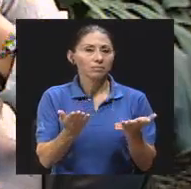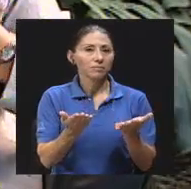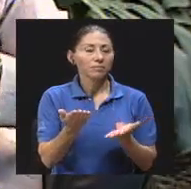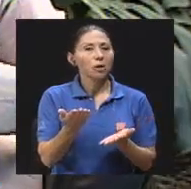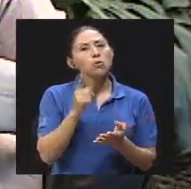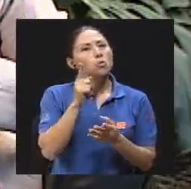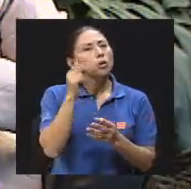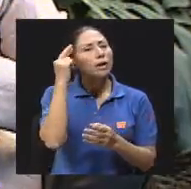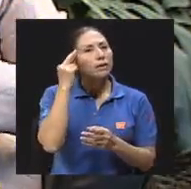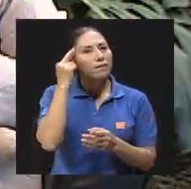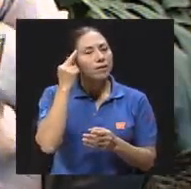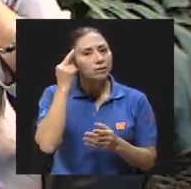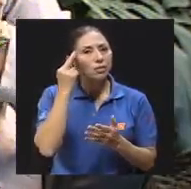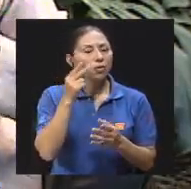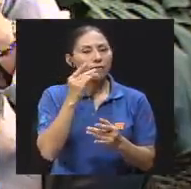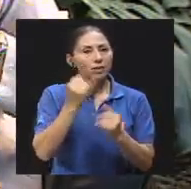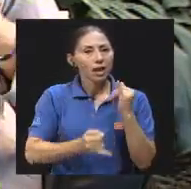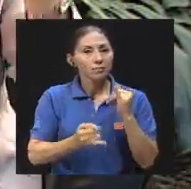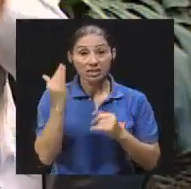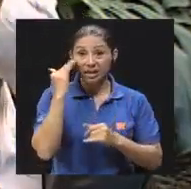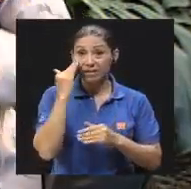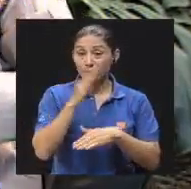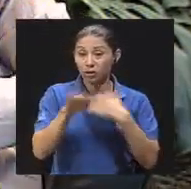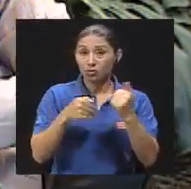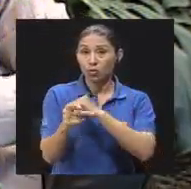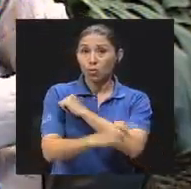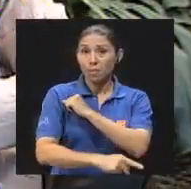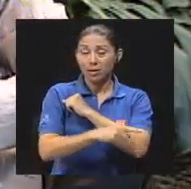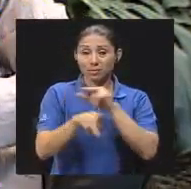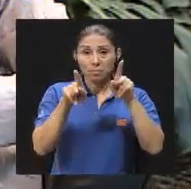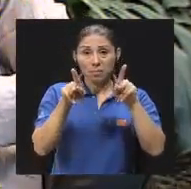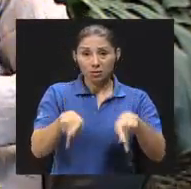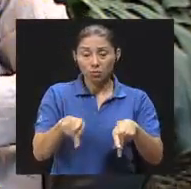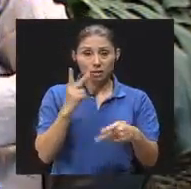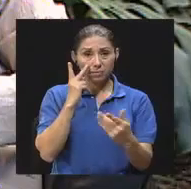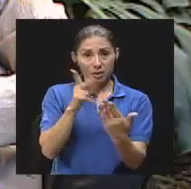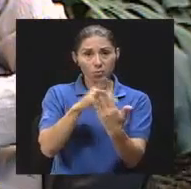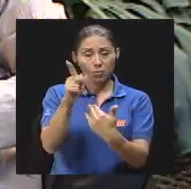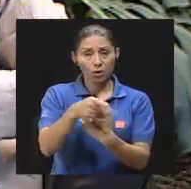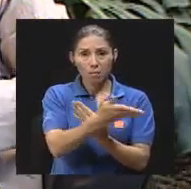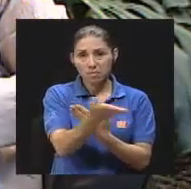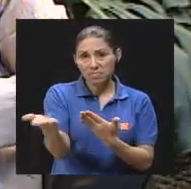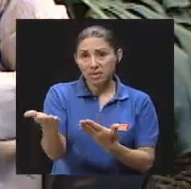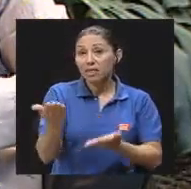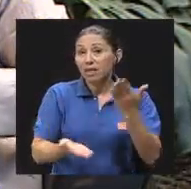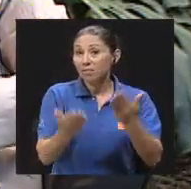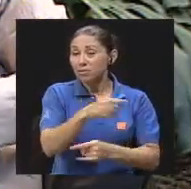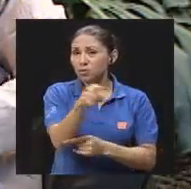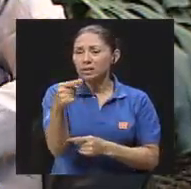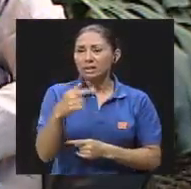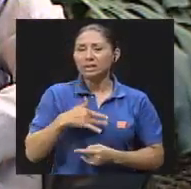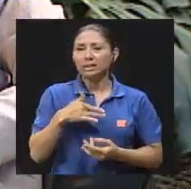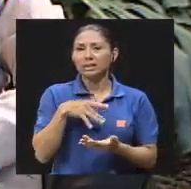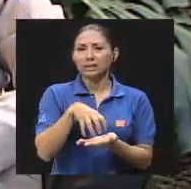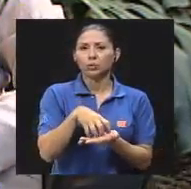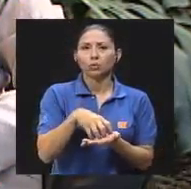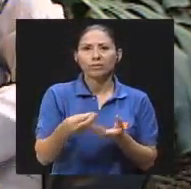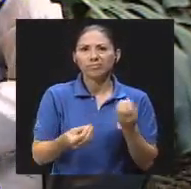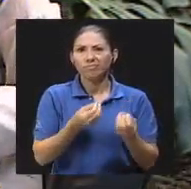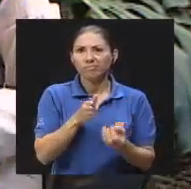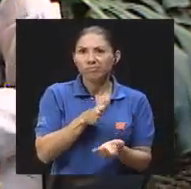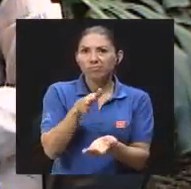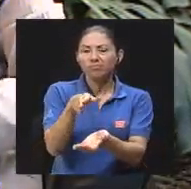una reflexión final. Sabemos que nos están viendo a lo largo y ancho de nuestro territorio nacional y hay muchas personas que a lo mejor están con esa duda, ¿verdad?